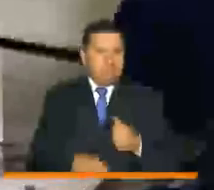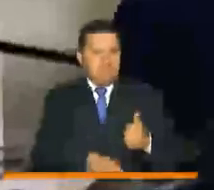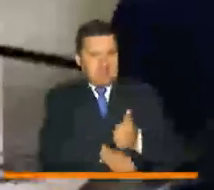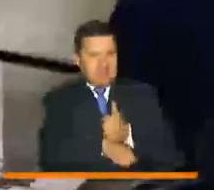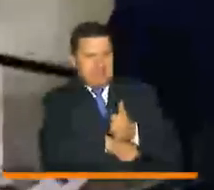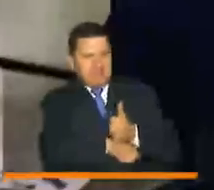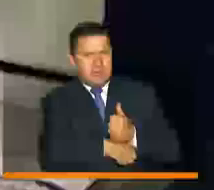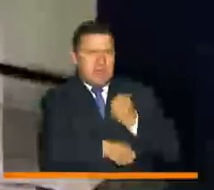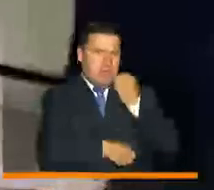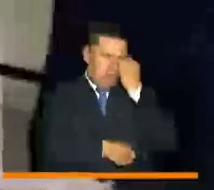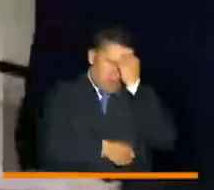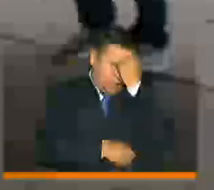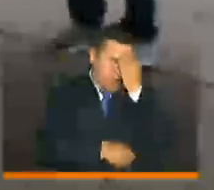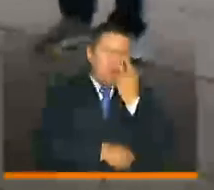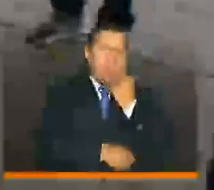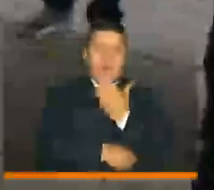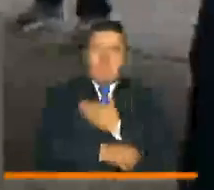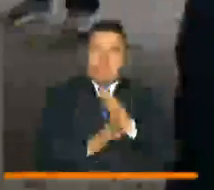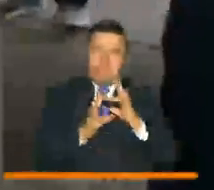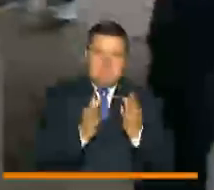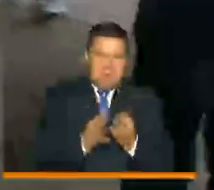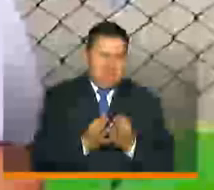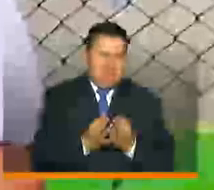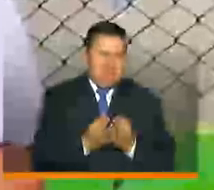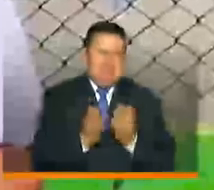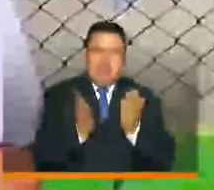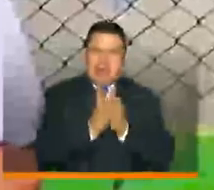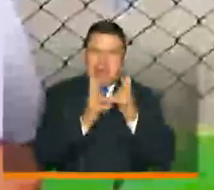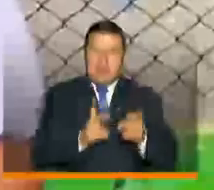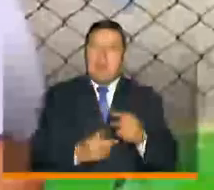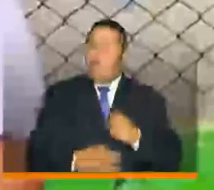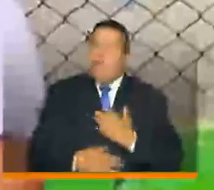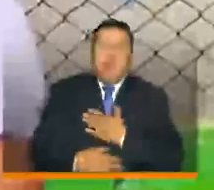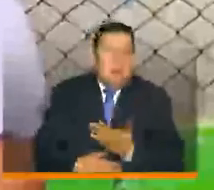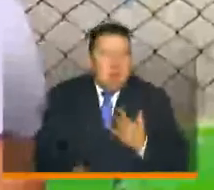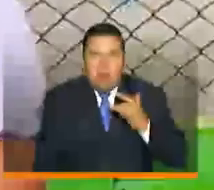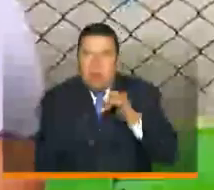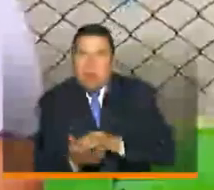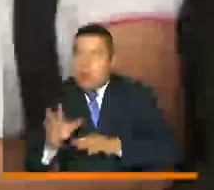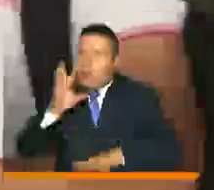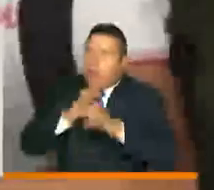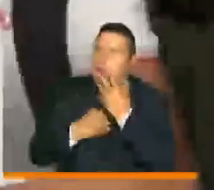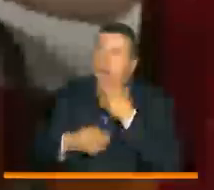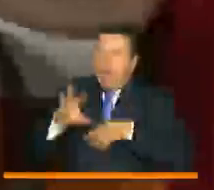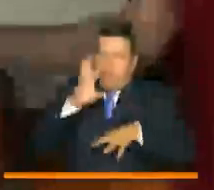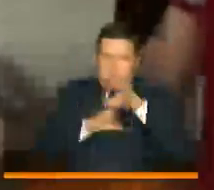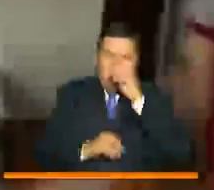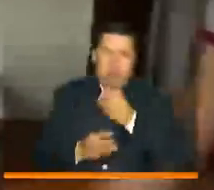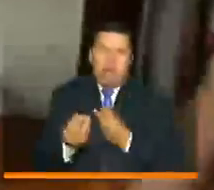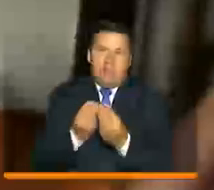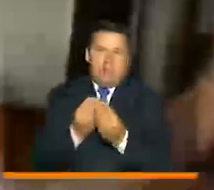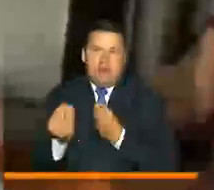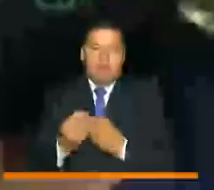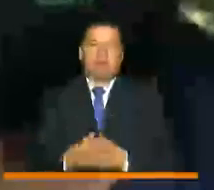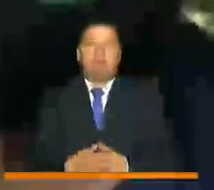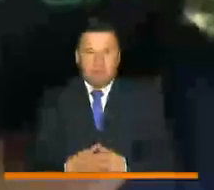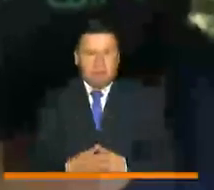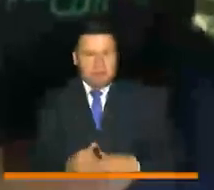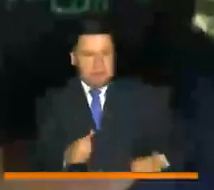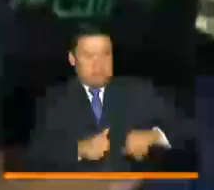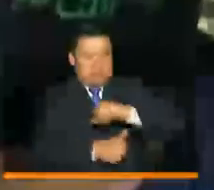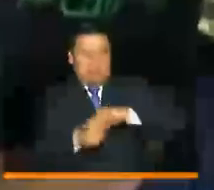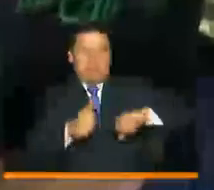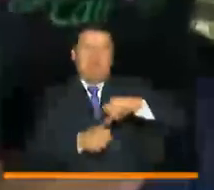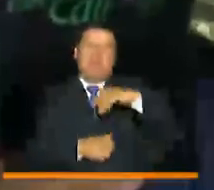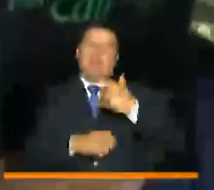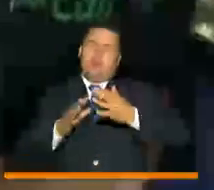directivos, docentes, padres, familias y los mismos estudiantes dispuestos a seguir aprendiendo a través de la alternancia. Reactivamos un